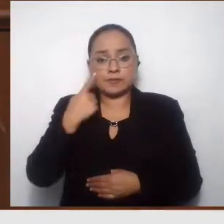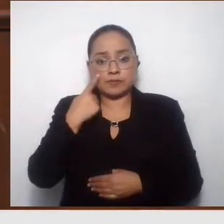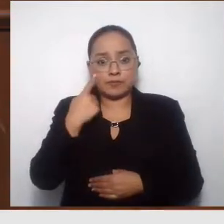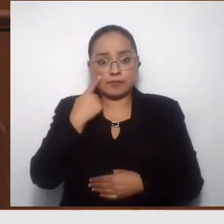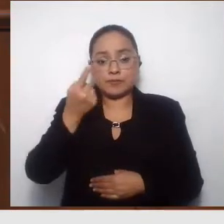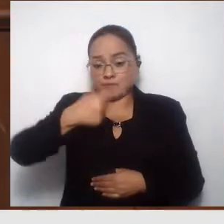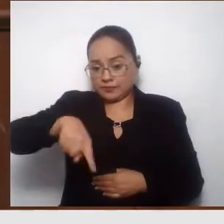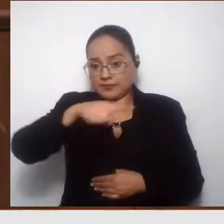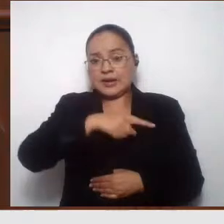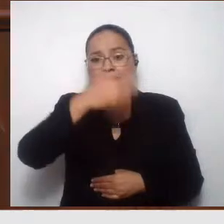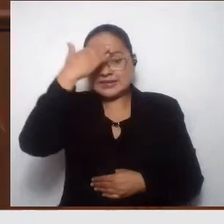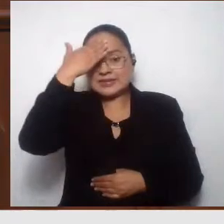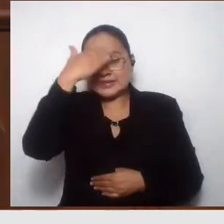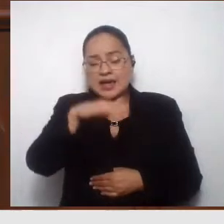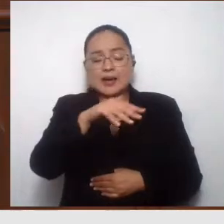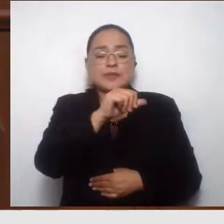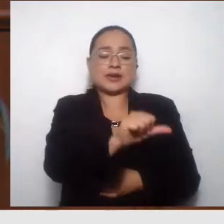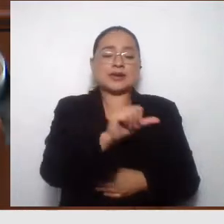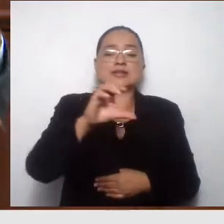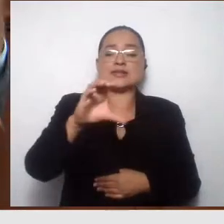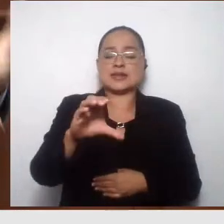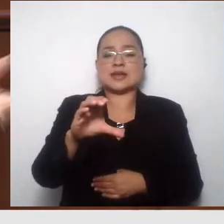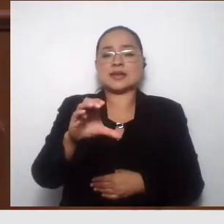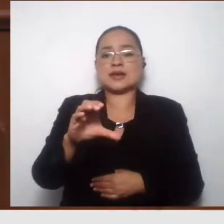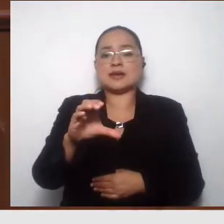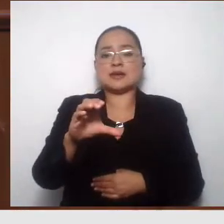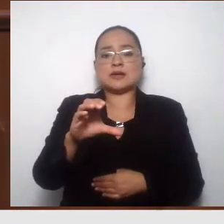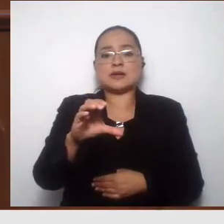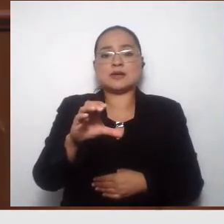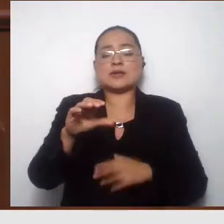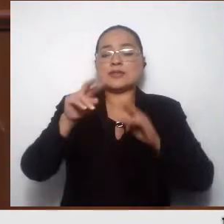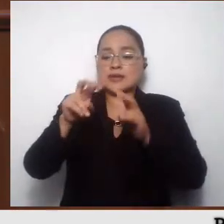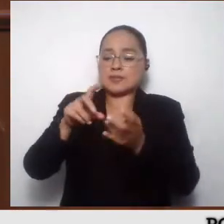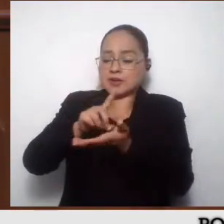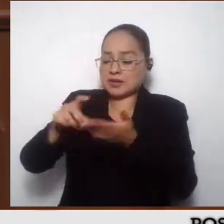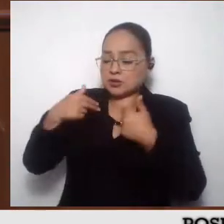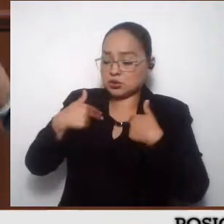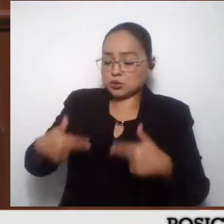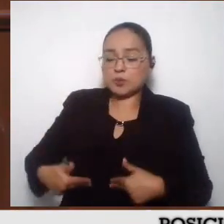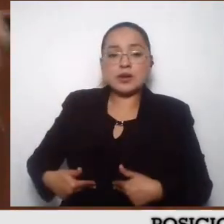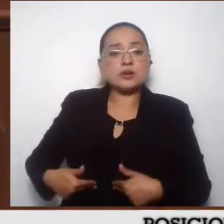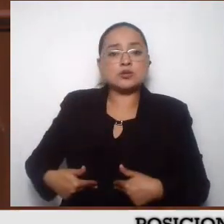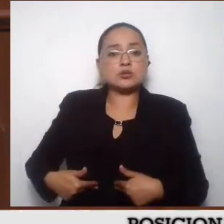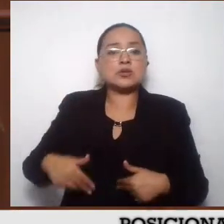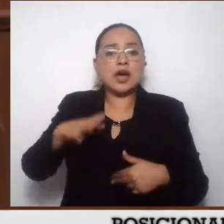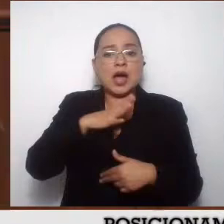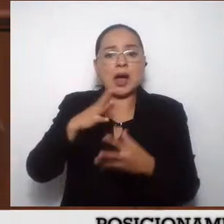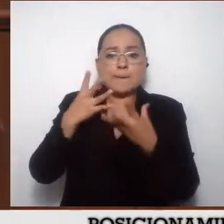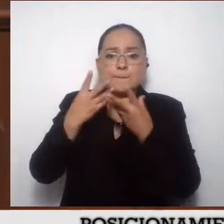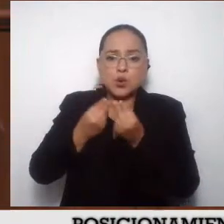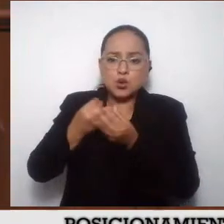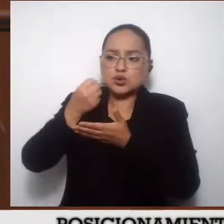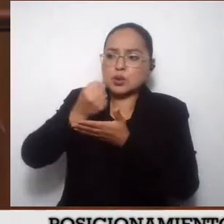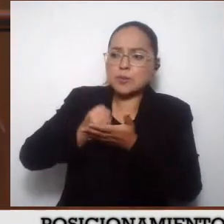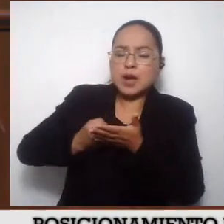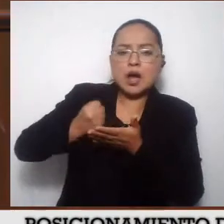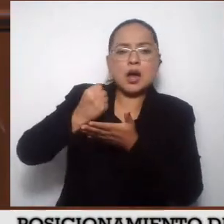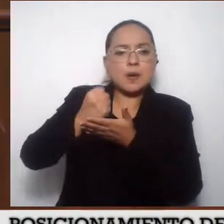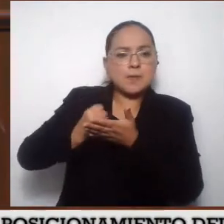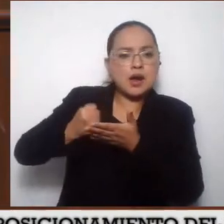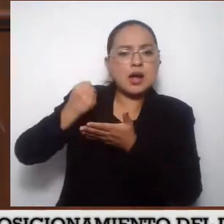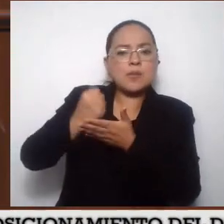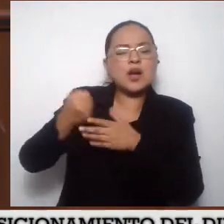que las asociaciones civiles, en el caso de derechos humanos, muchas de las luchas que se dieron fueron asociaciones civiles